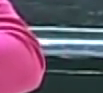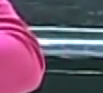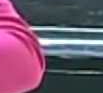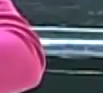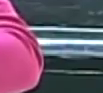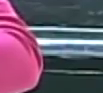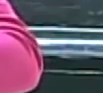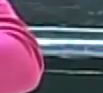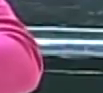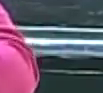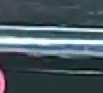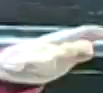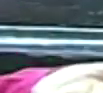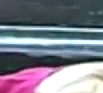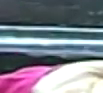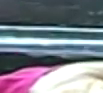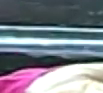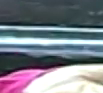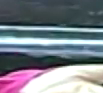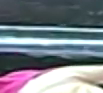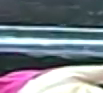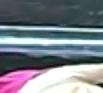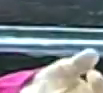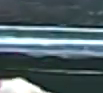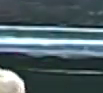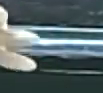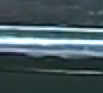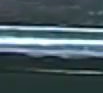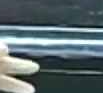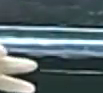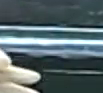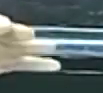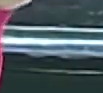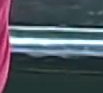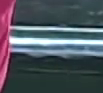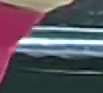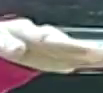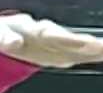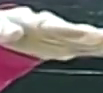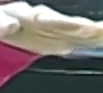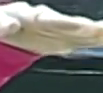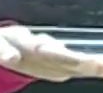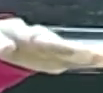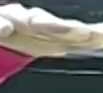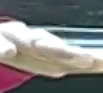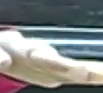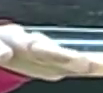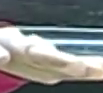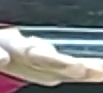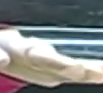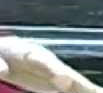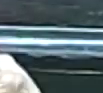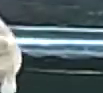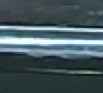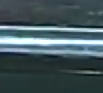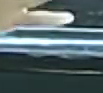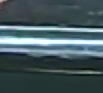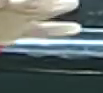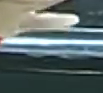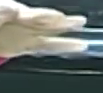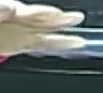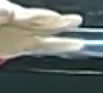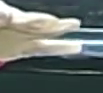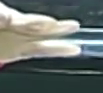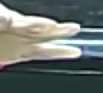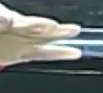con la República de Colombia. Es parte de las cifras actualizadas. Ha dicho que aunque se mantiene aplanada la curva de contagios,